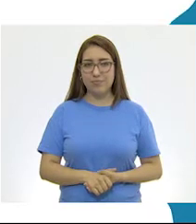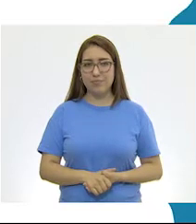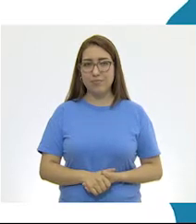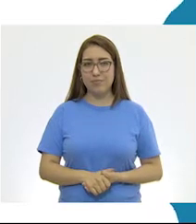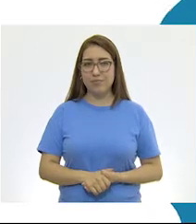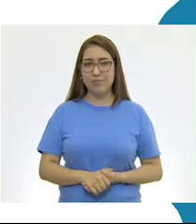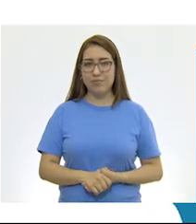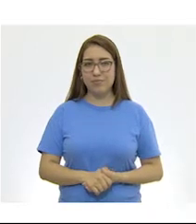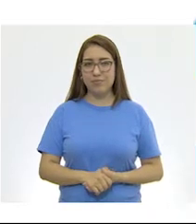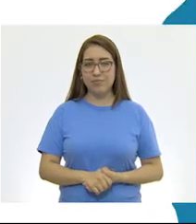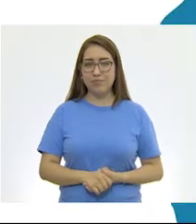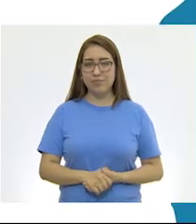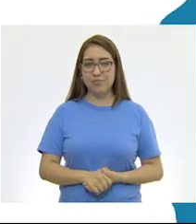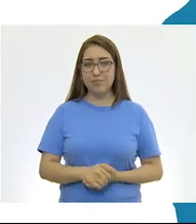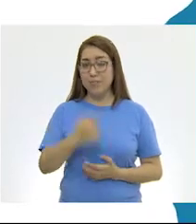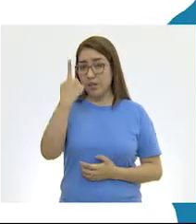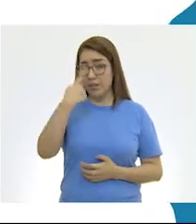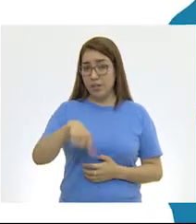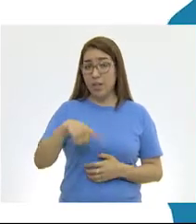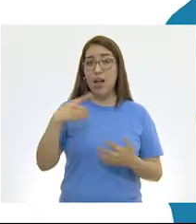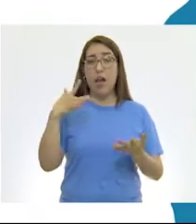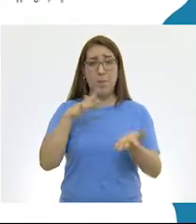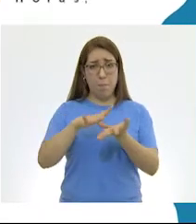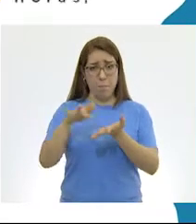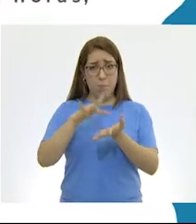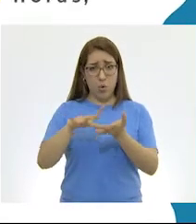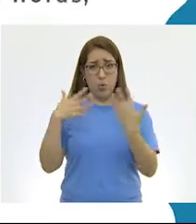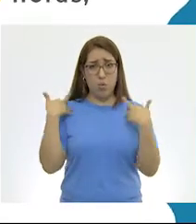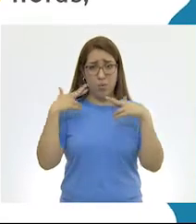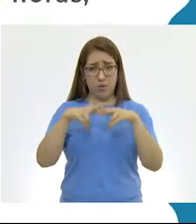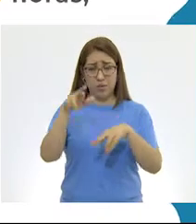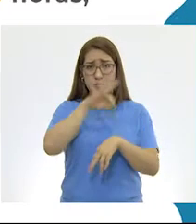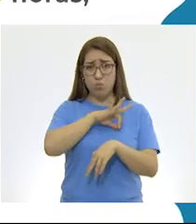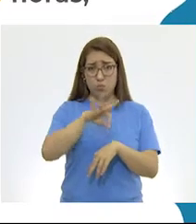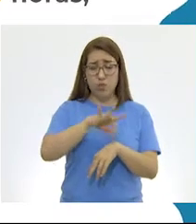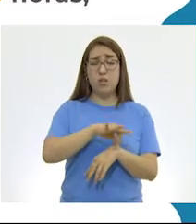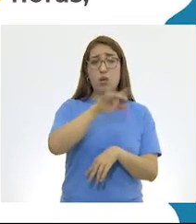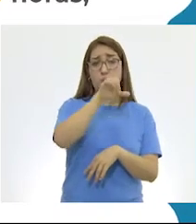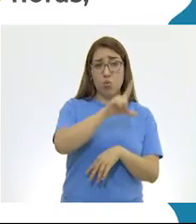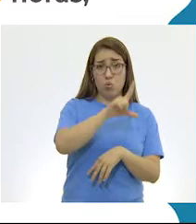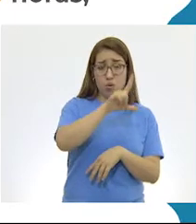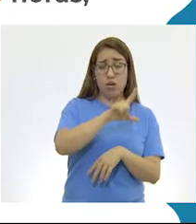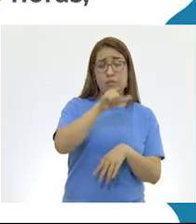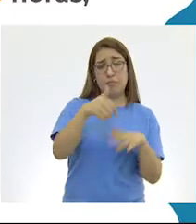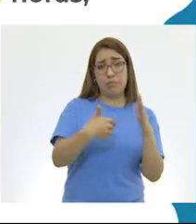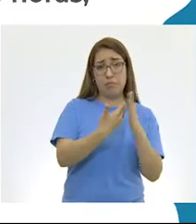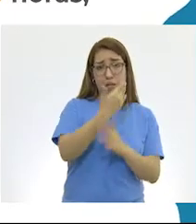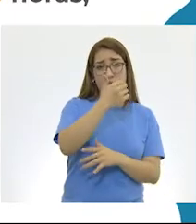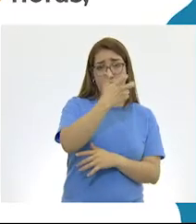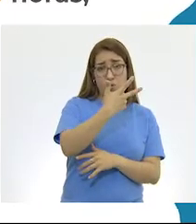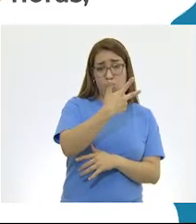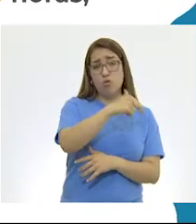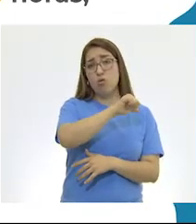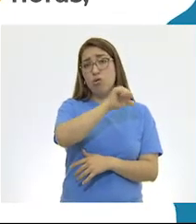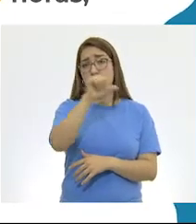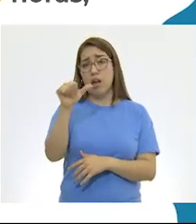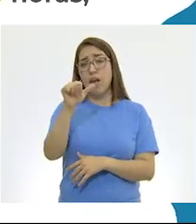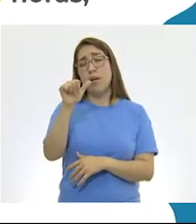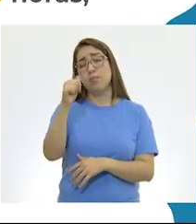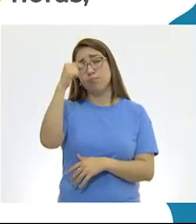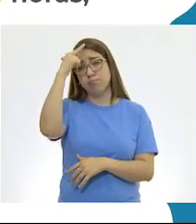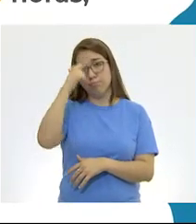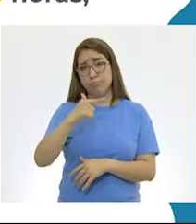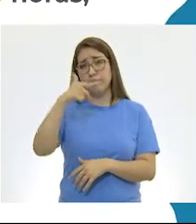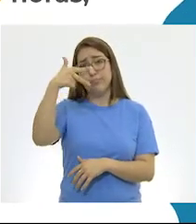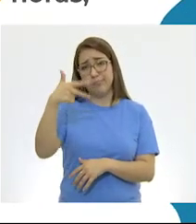aprendeencasa.sep.gob.mx. Para solicitar apoyo pedagógico, comunícate con maestras y maestros de lunes a viernes de 8 a 20 horas